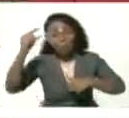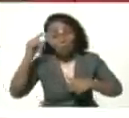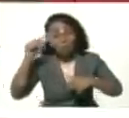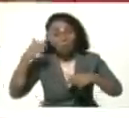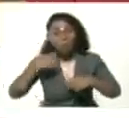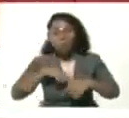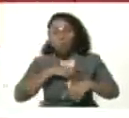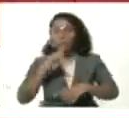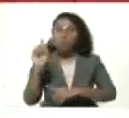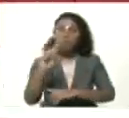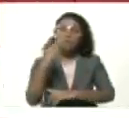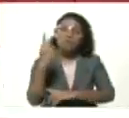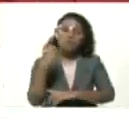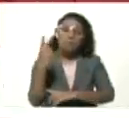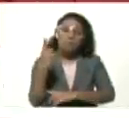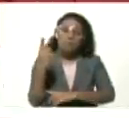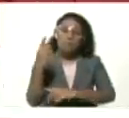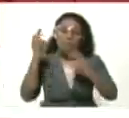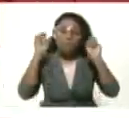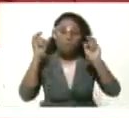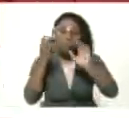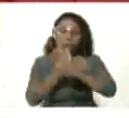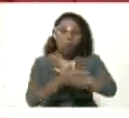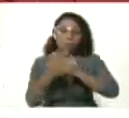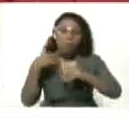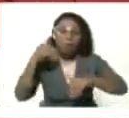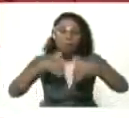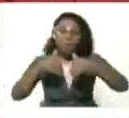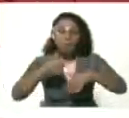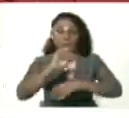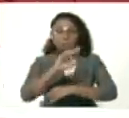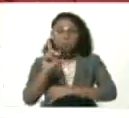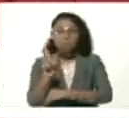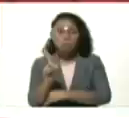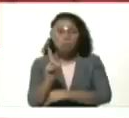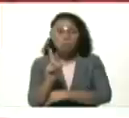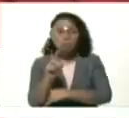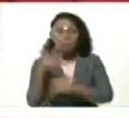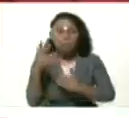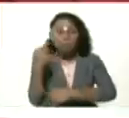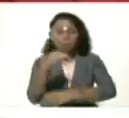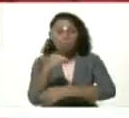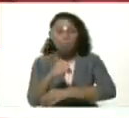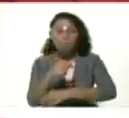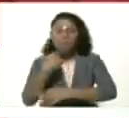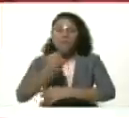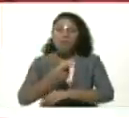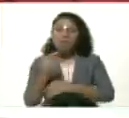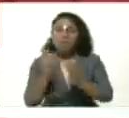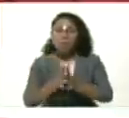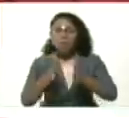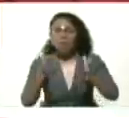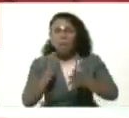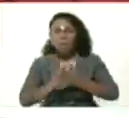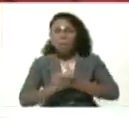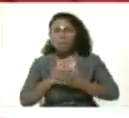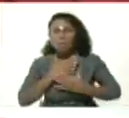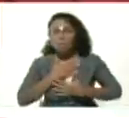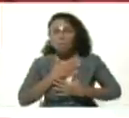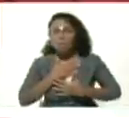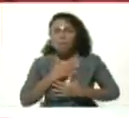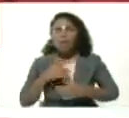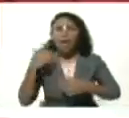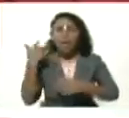no solo hay condiciones para las elecciones del 21 de noviembre. Dijeron un gran amigo nuestro, hay tiempo y hay